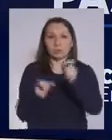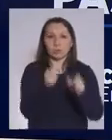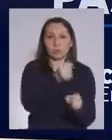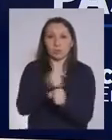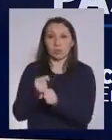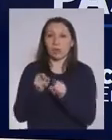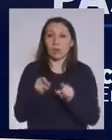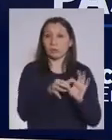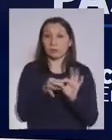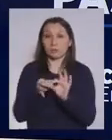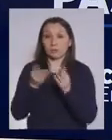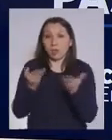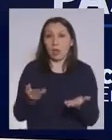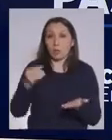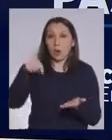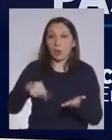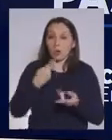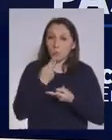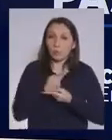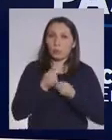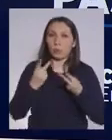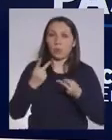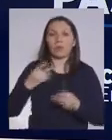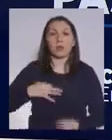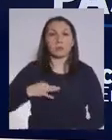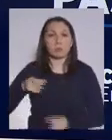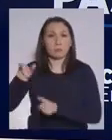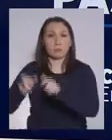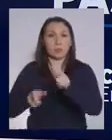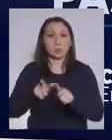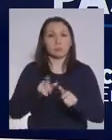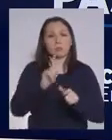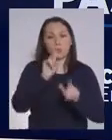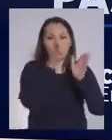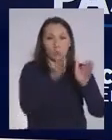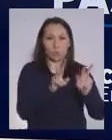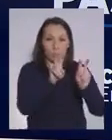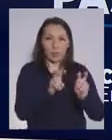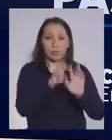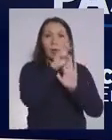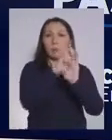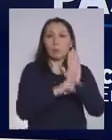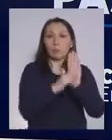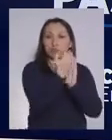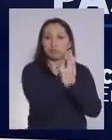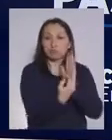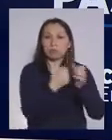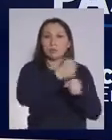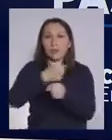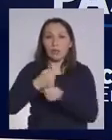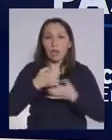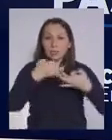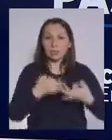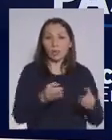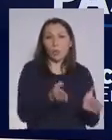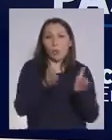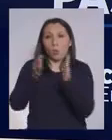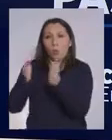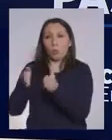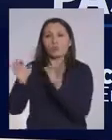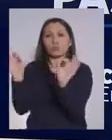sentido ministro el día de hoy queremos dar a conocer a la ciudadanía por una parte un protocolo de trabajo seguro y por otro lado